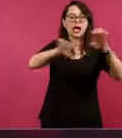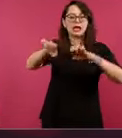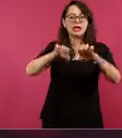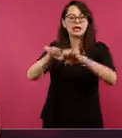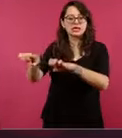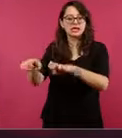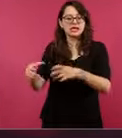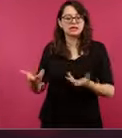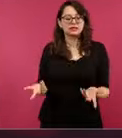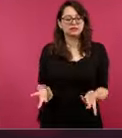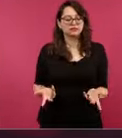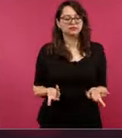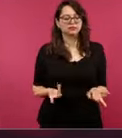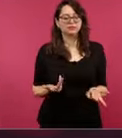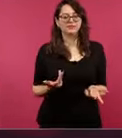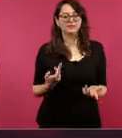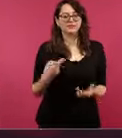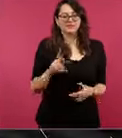no sé si tengas ahí